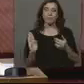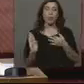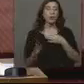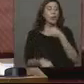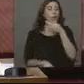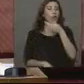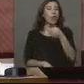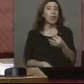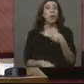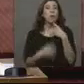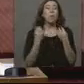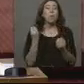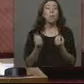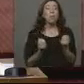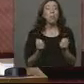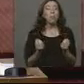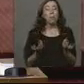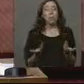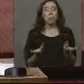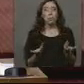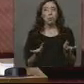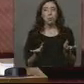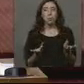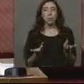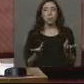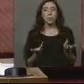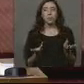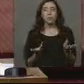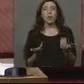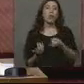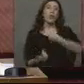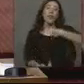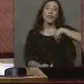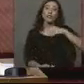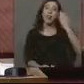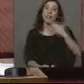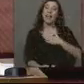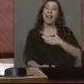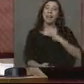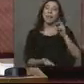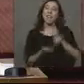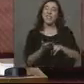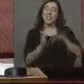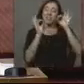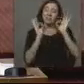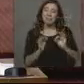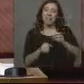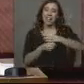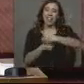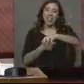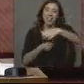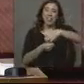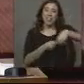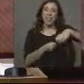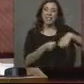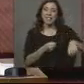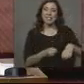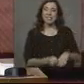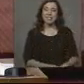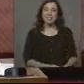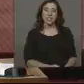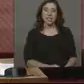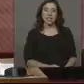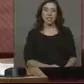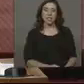señor presidente porque lo lógico es que es Es que queríamos una verdadera de centralización hubiese sido no